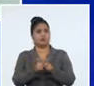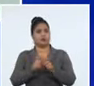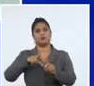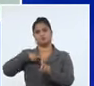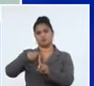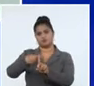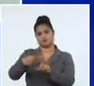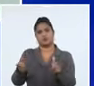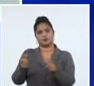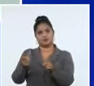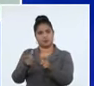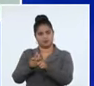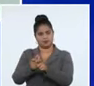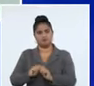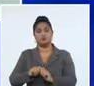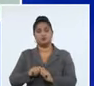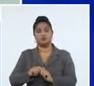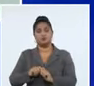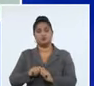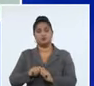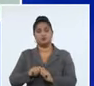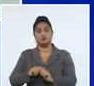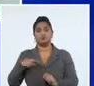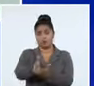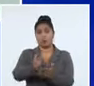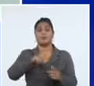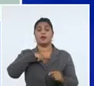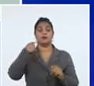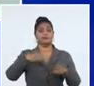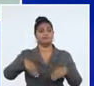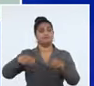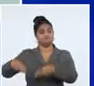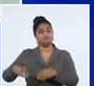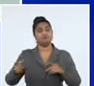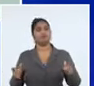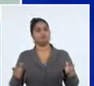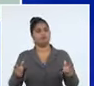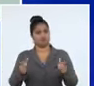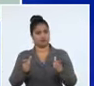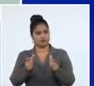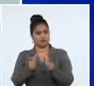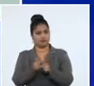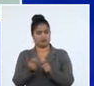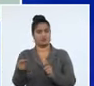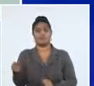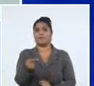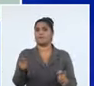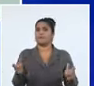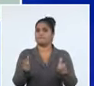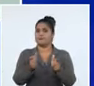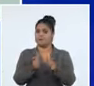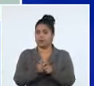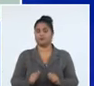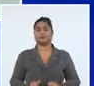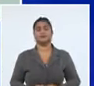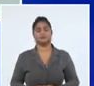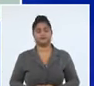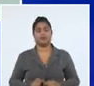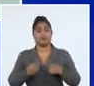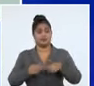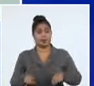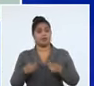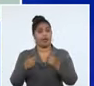trabajando para su reducción. Y lo vamos en la misma medida que disminuya la incidencia y